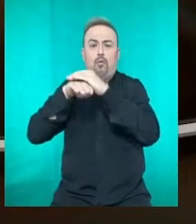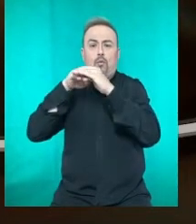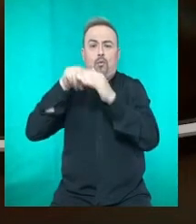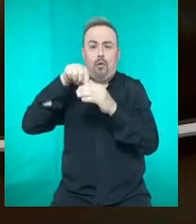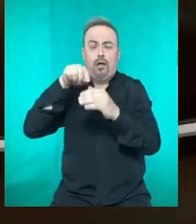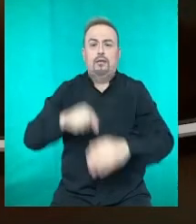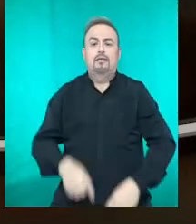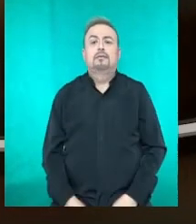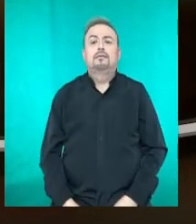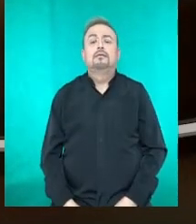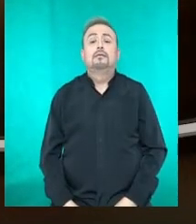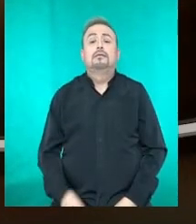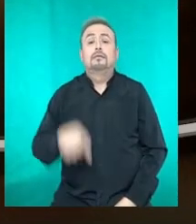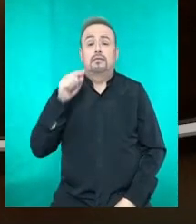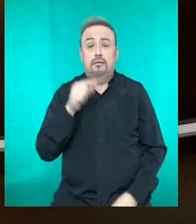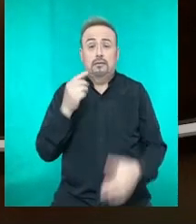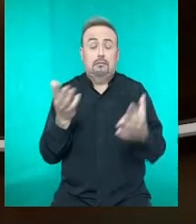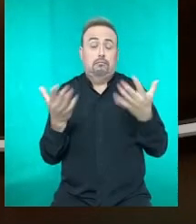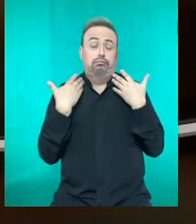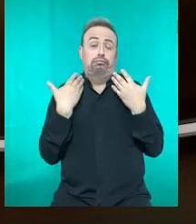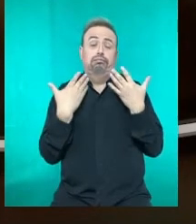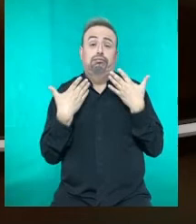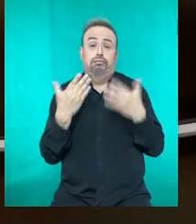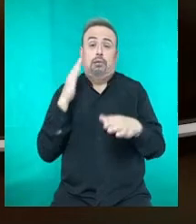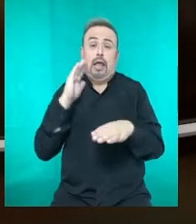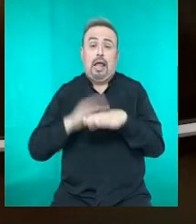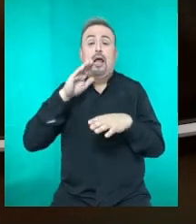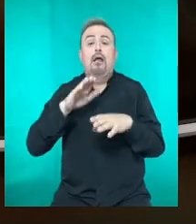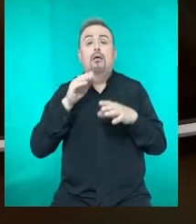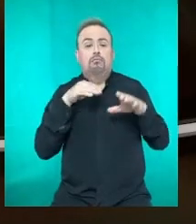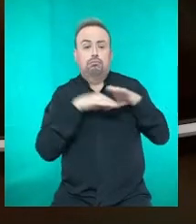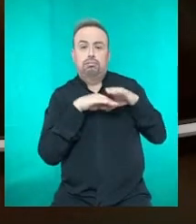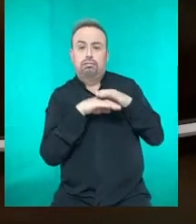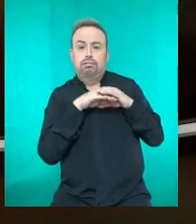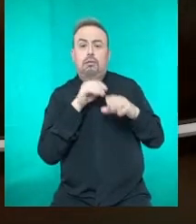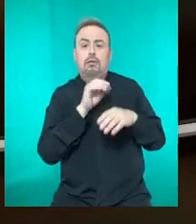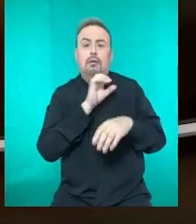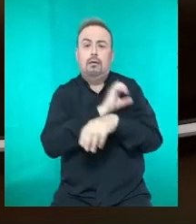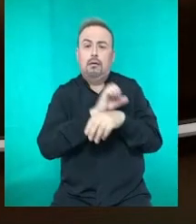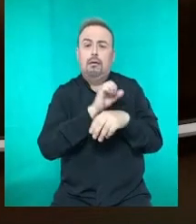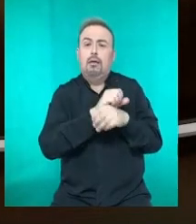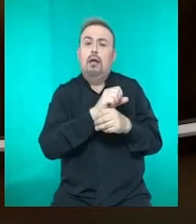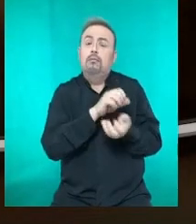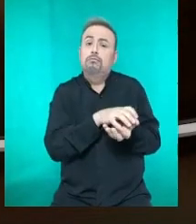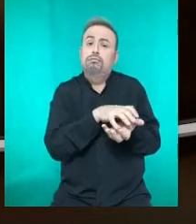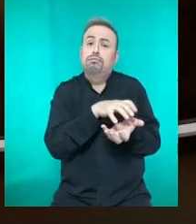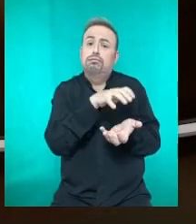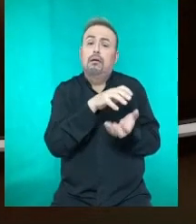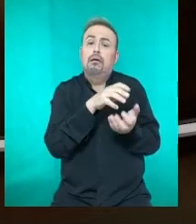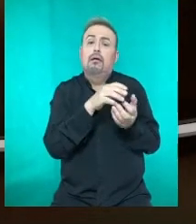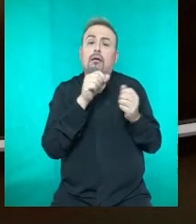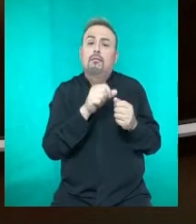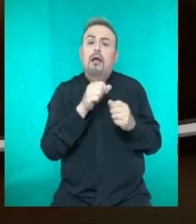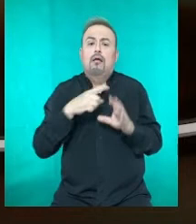energía, intercambiar este calor, generar, utilizar un reservorio de líquido, de agua en este caso, generar el vapor para mover una